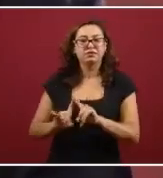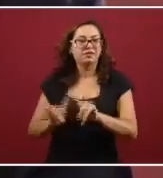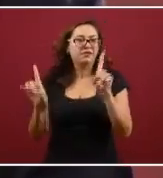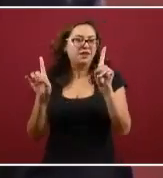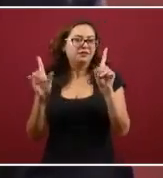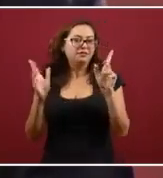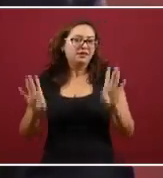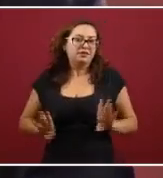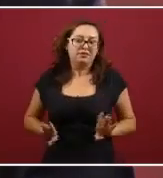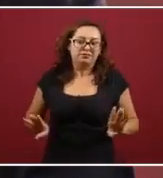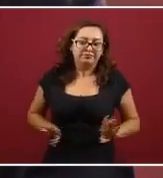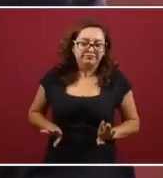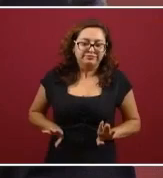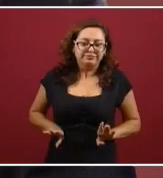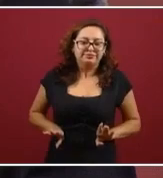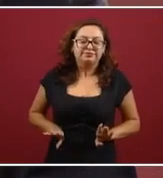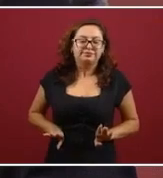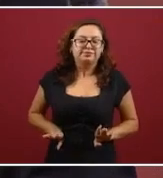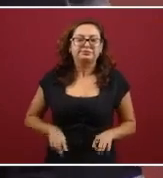carácter.